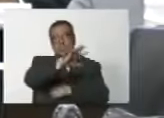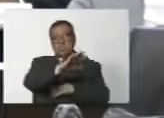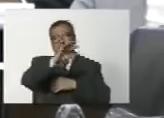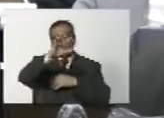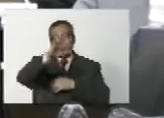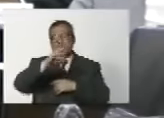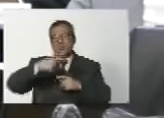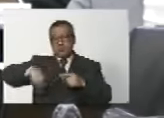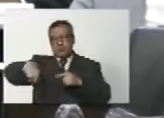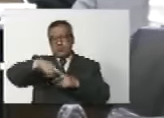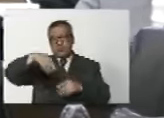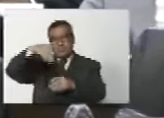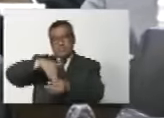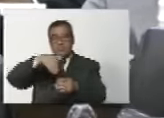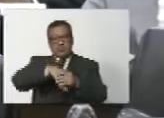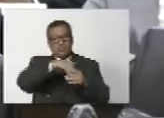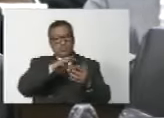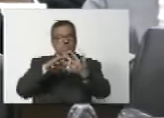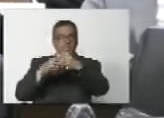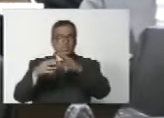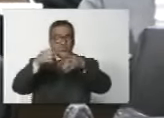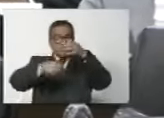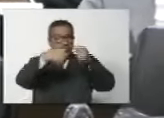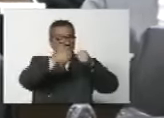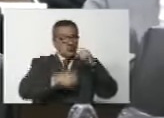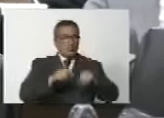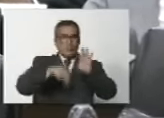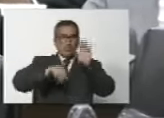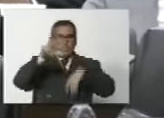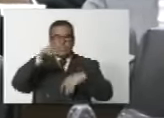4.500 circuitos electorales comunales,